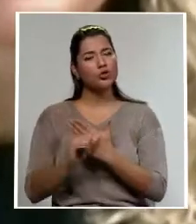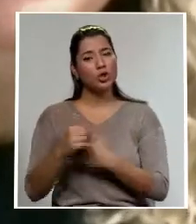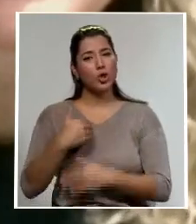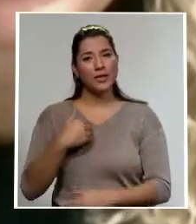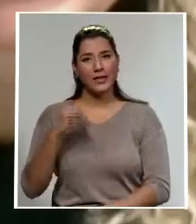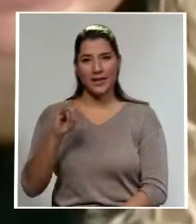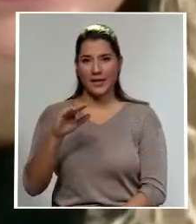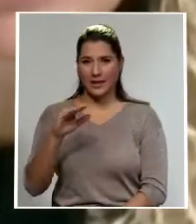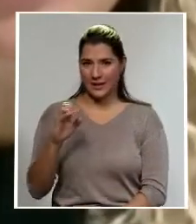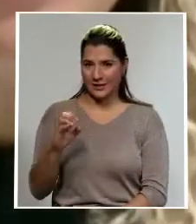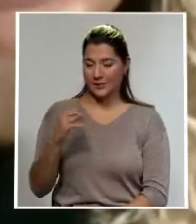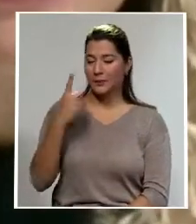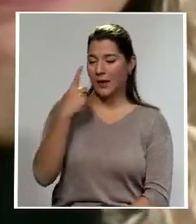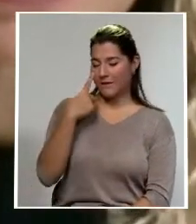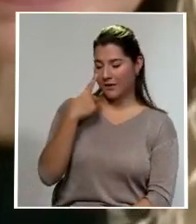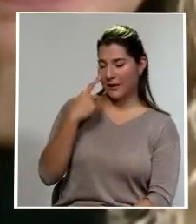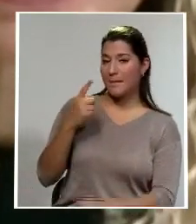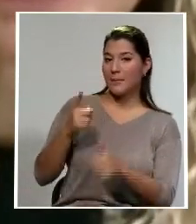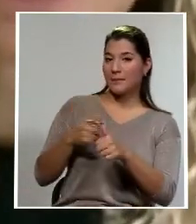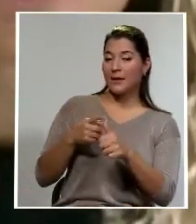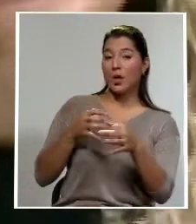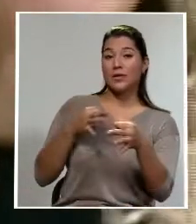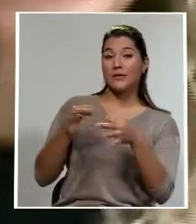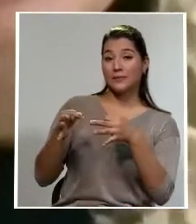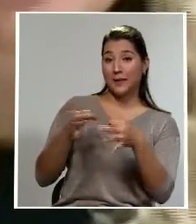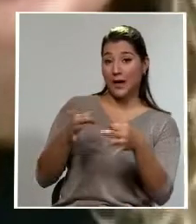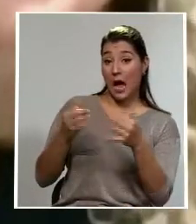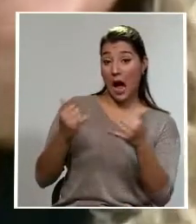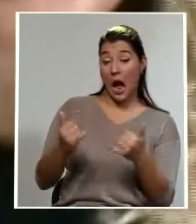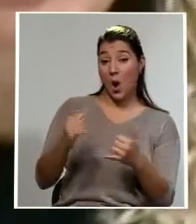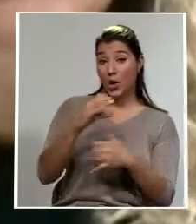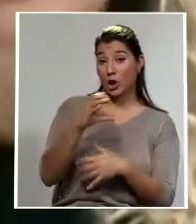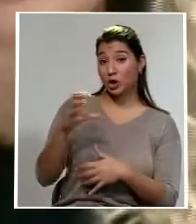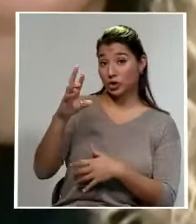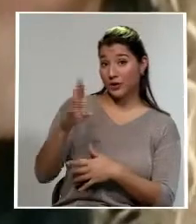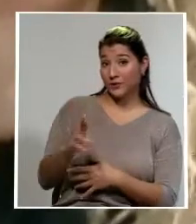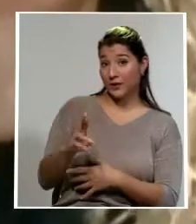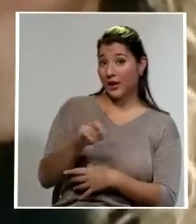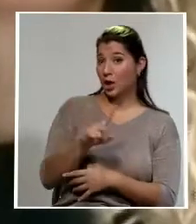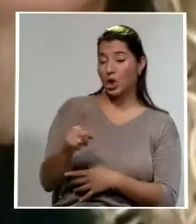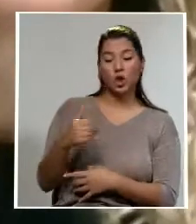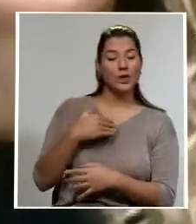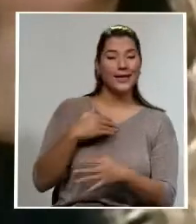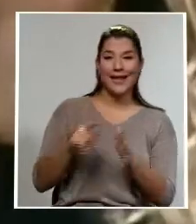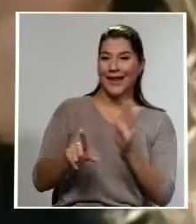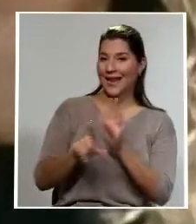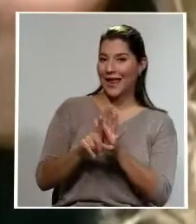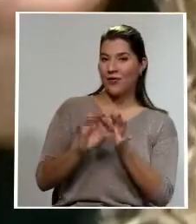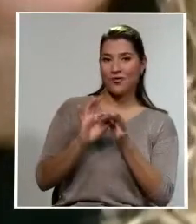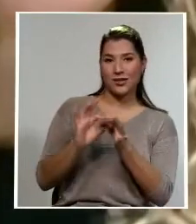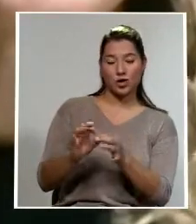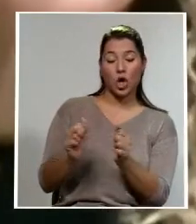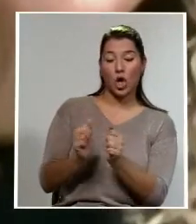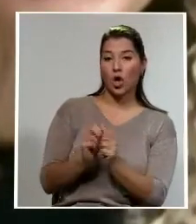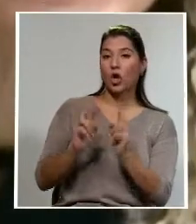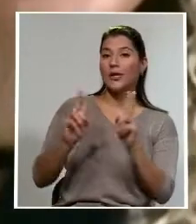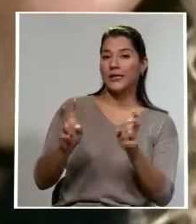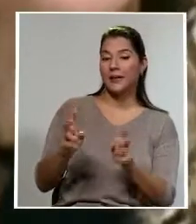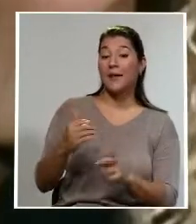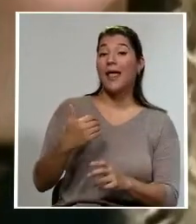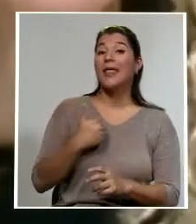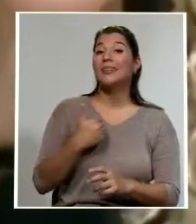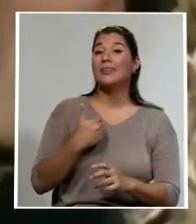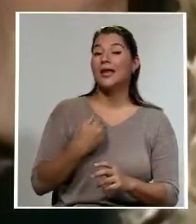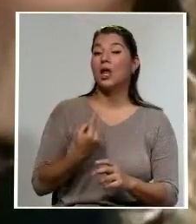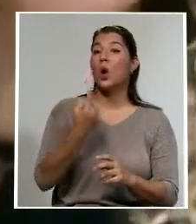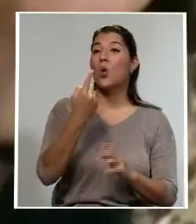vamos a empezar aclarando que hoy el país no tiene regulación en cuanto al tema. Hay un reglamento vía decreto que